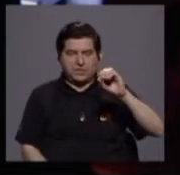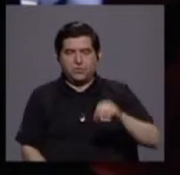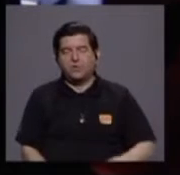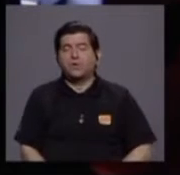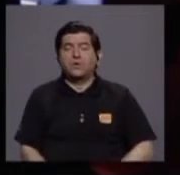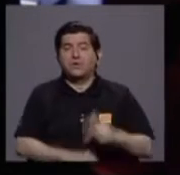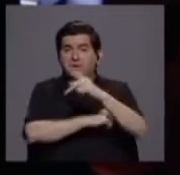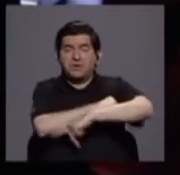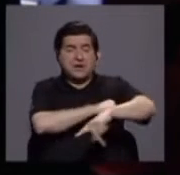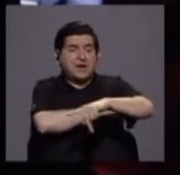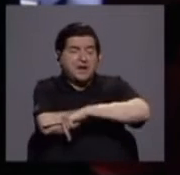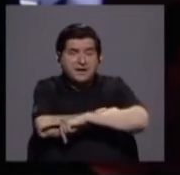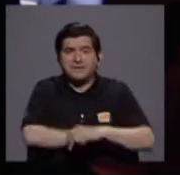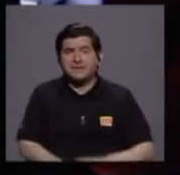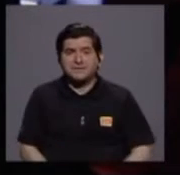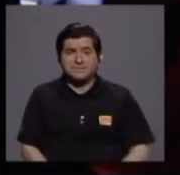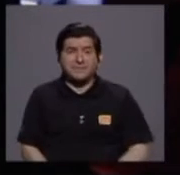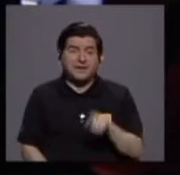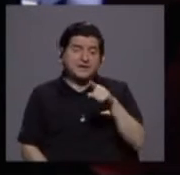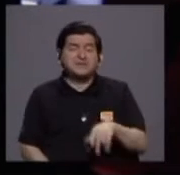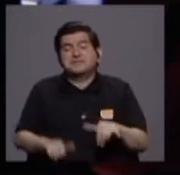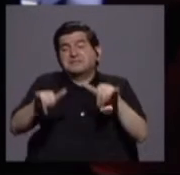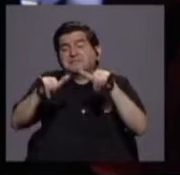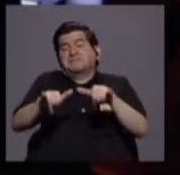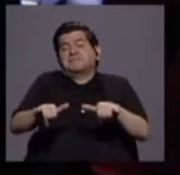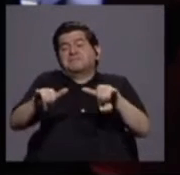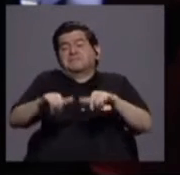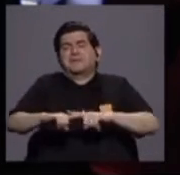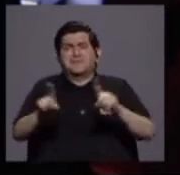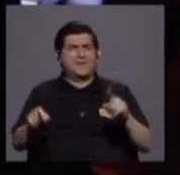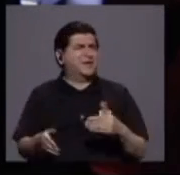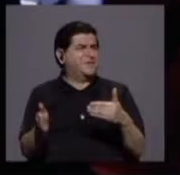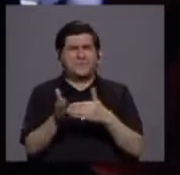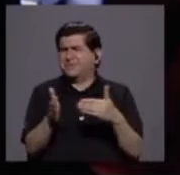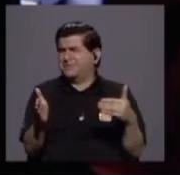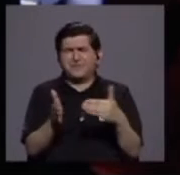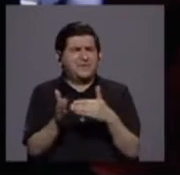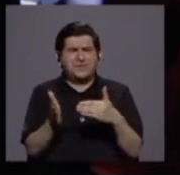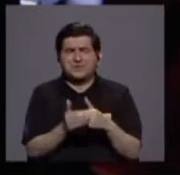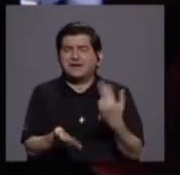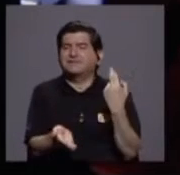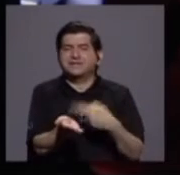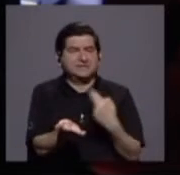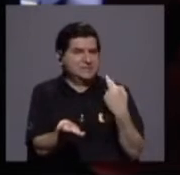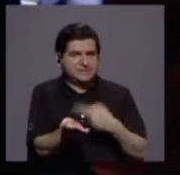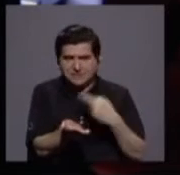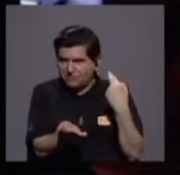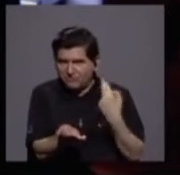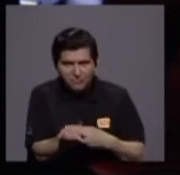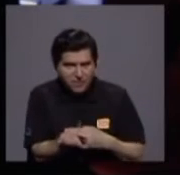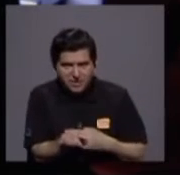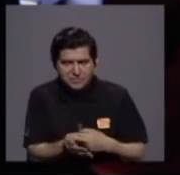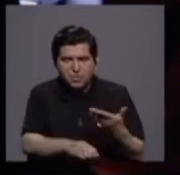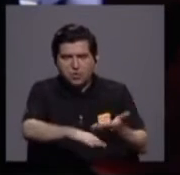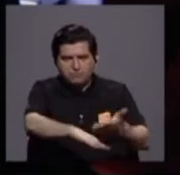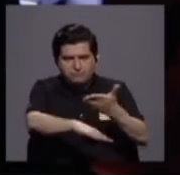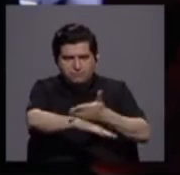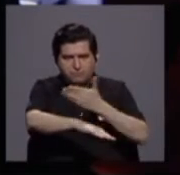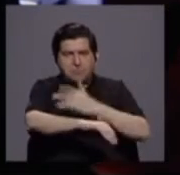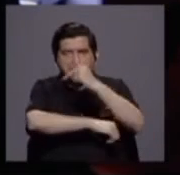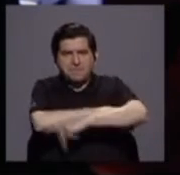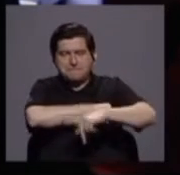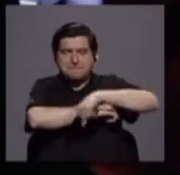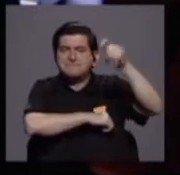va, sí, ahí vegeta, pero no vuelve a tomar el ritmo de crecimiento que este